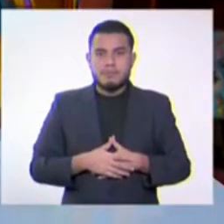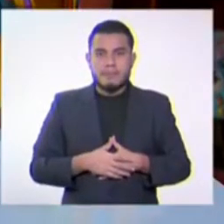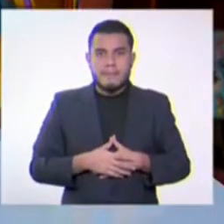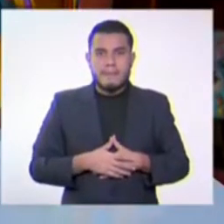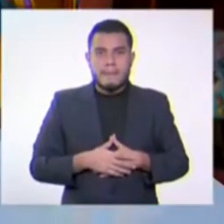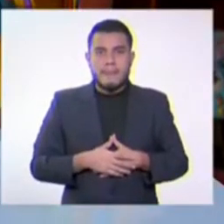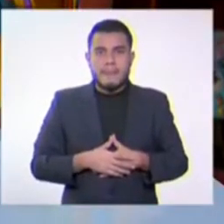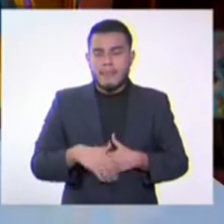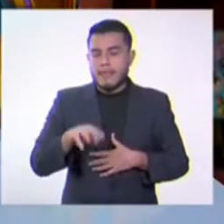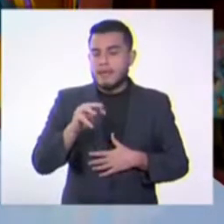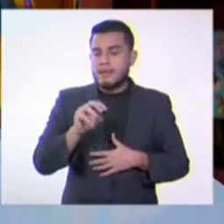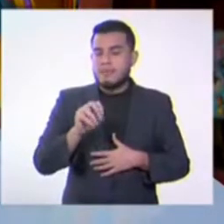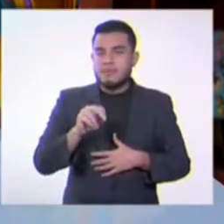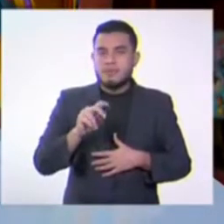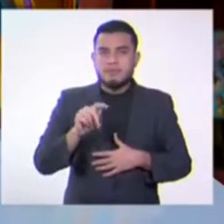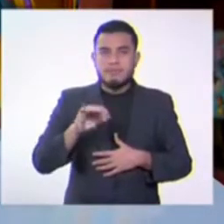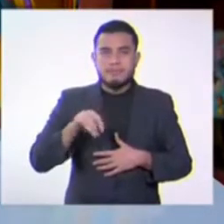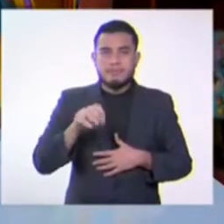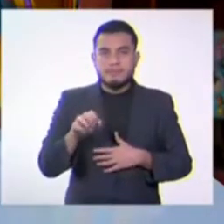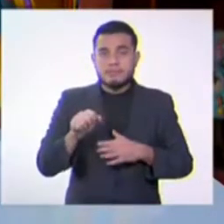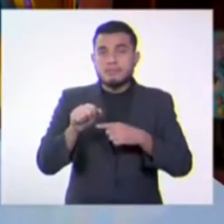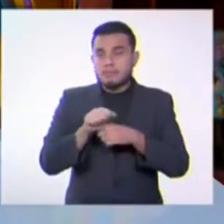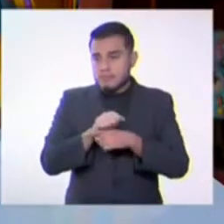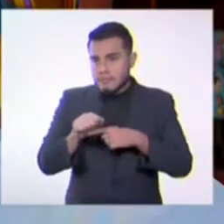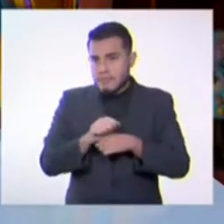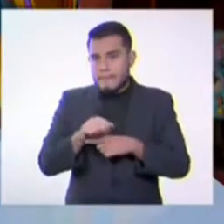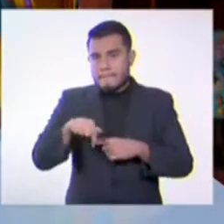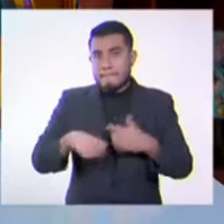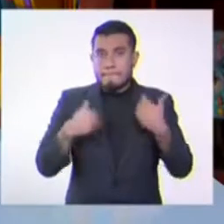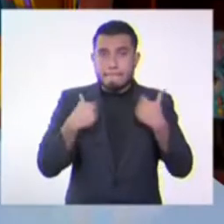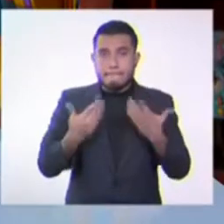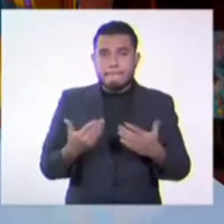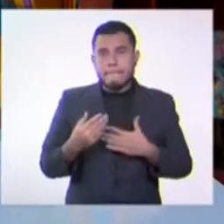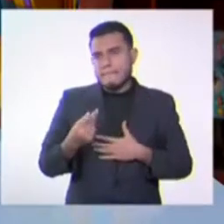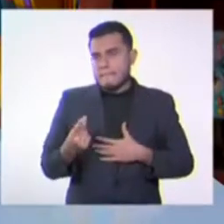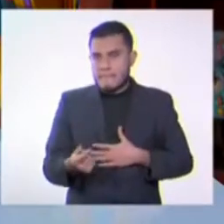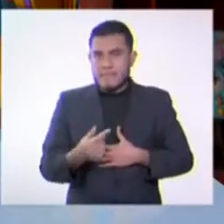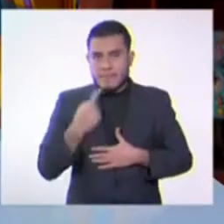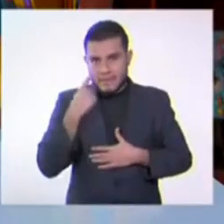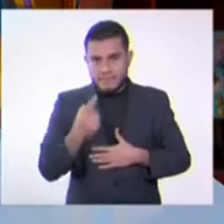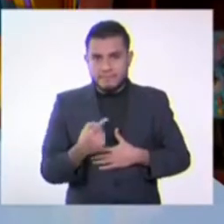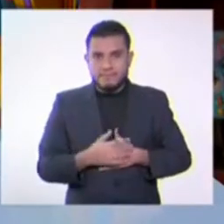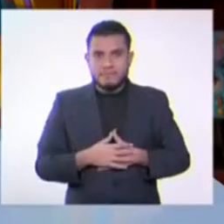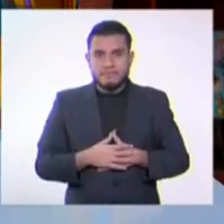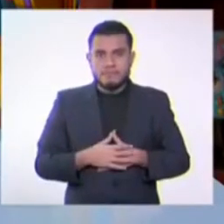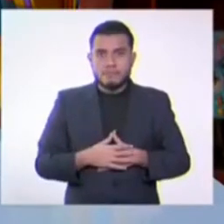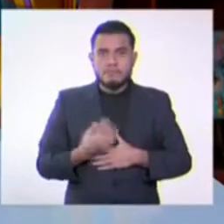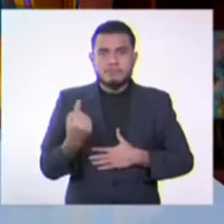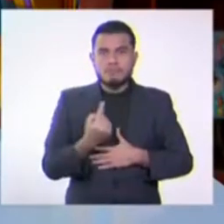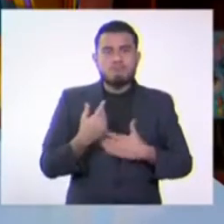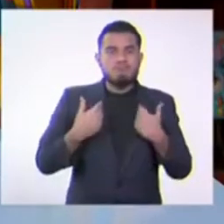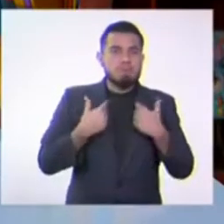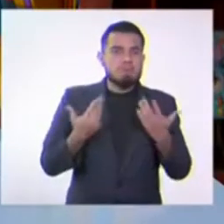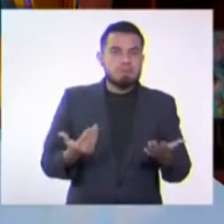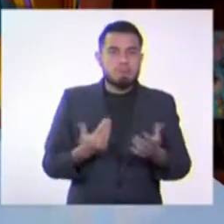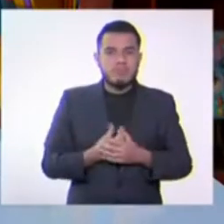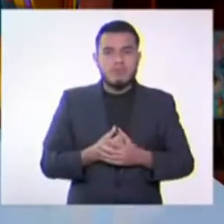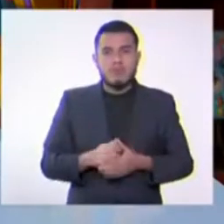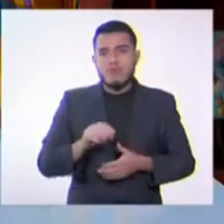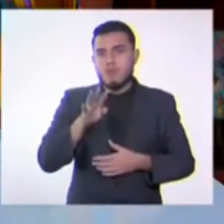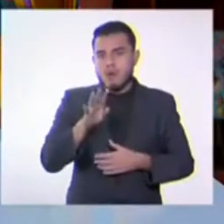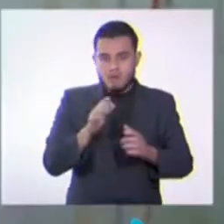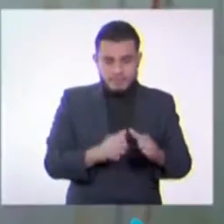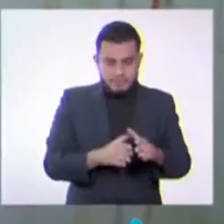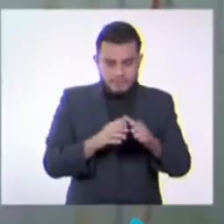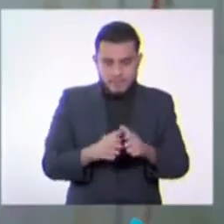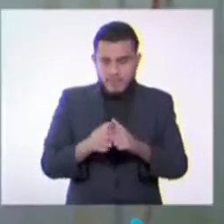El montaje del experimento que tengo acá es muy sencillo. Si notas, nada más tengo 4 recipientes